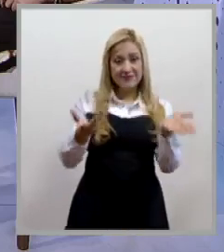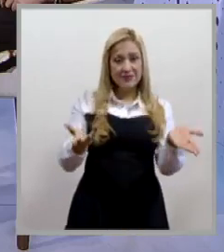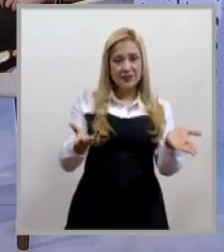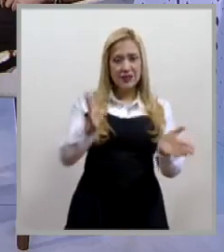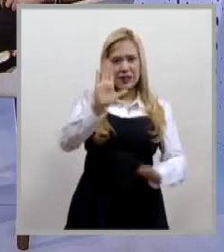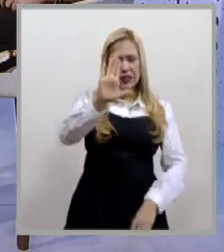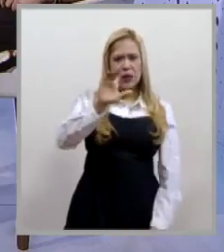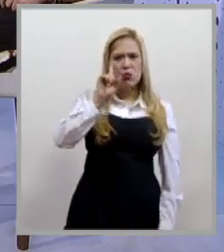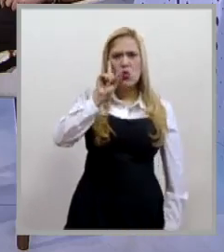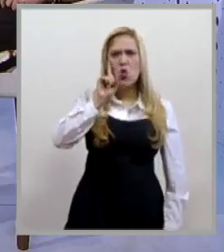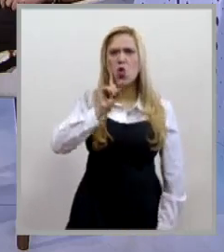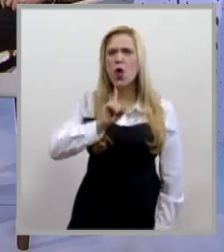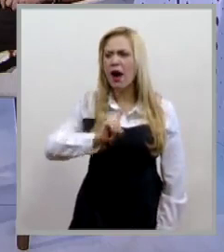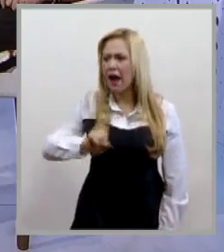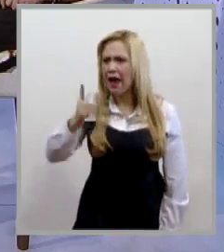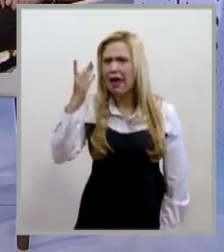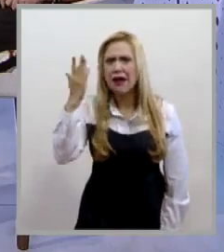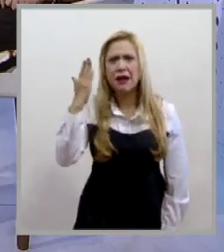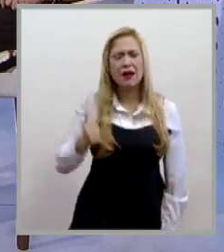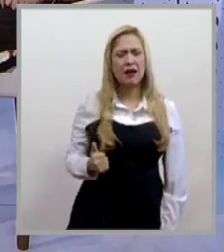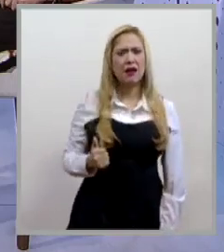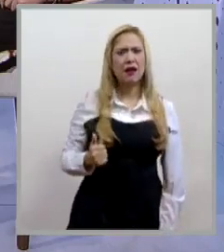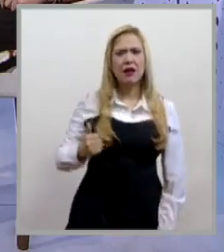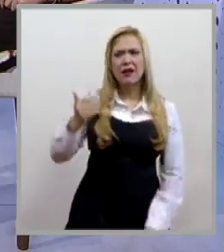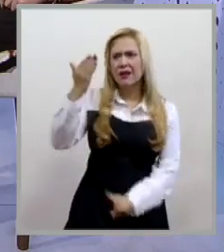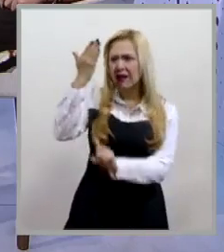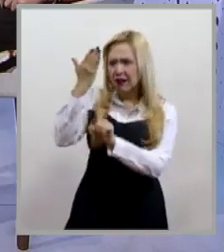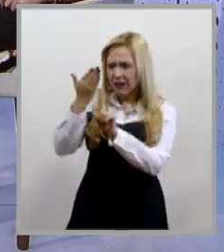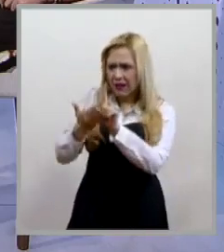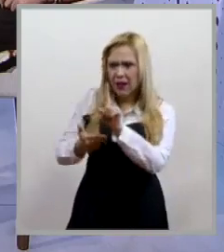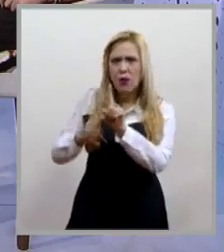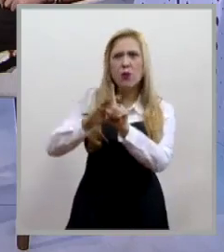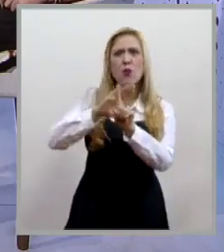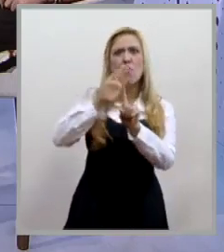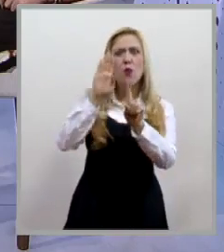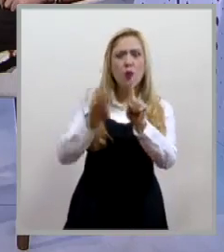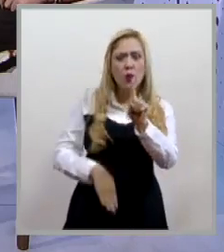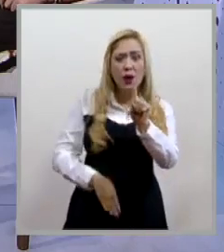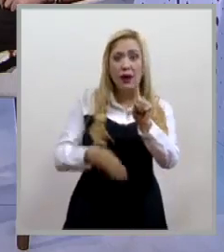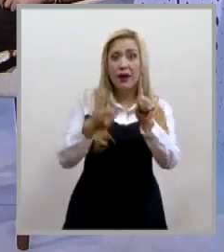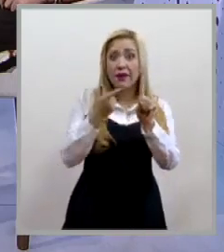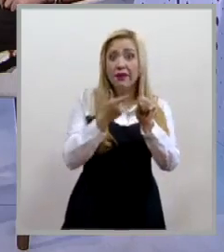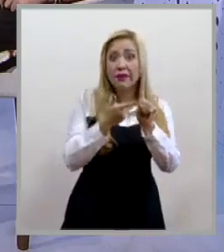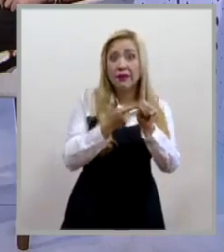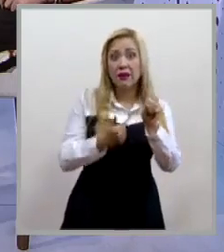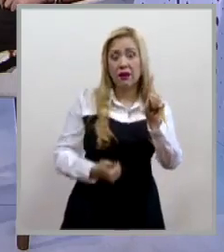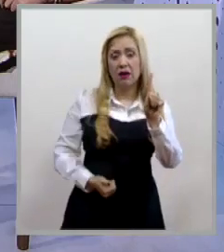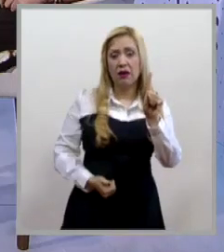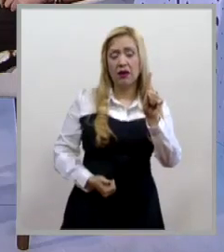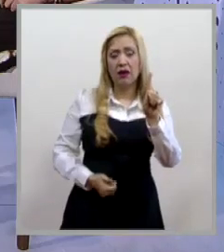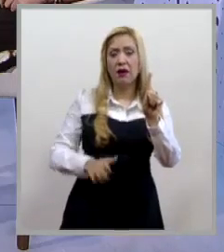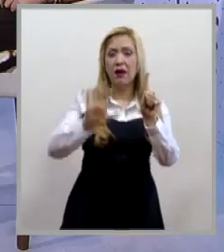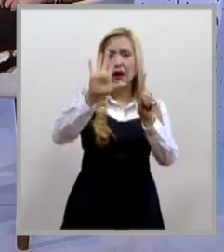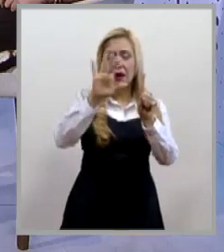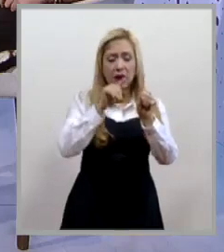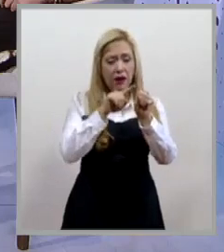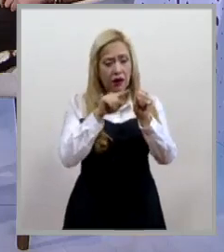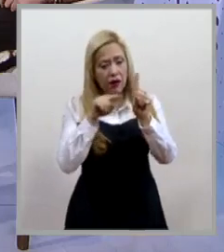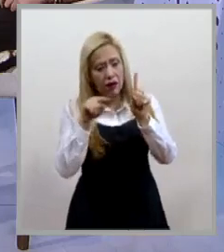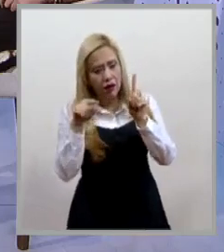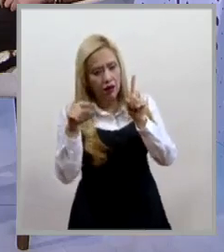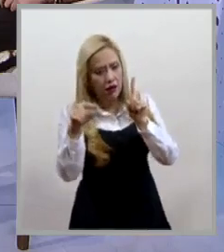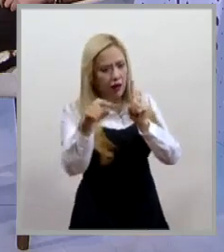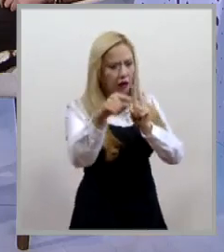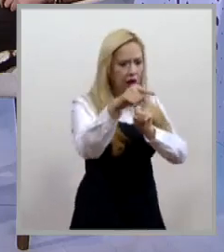de una mujer y vamos a analizarla tal cual, cuál es el contexto que rodea